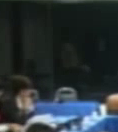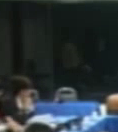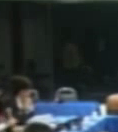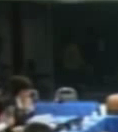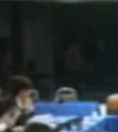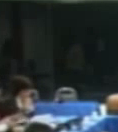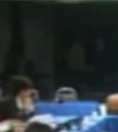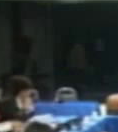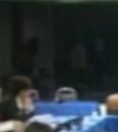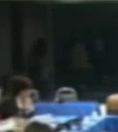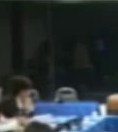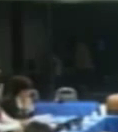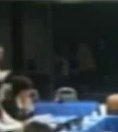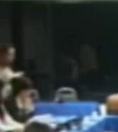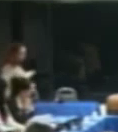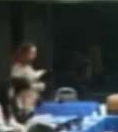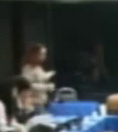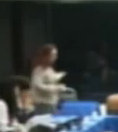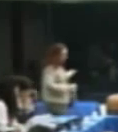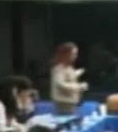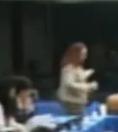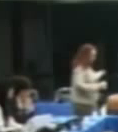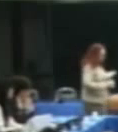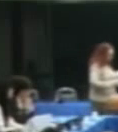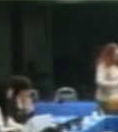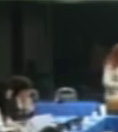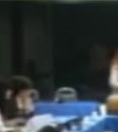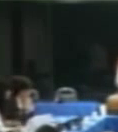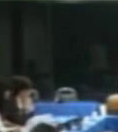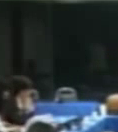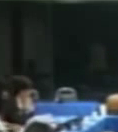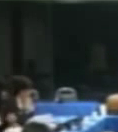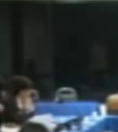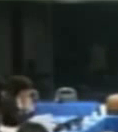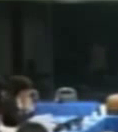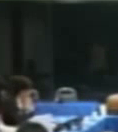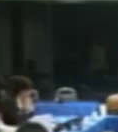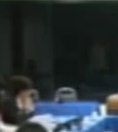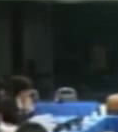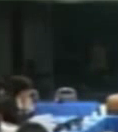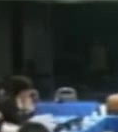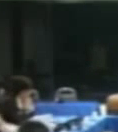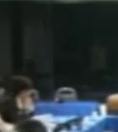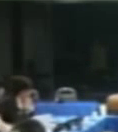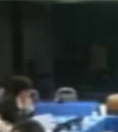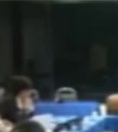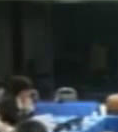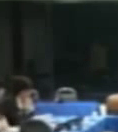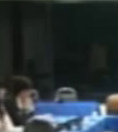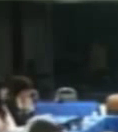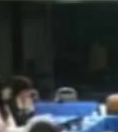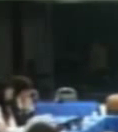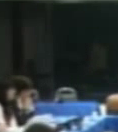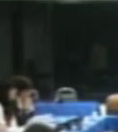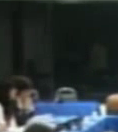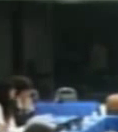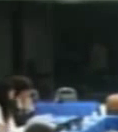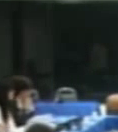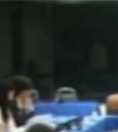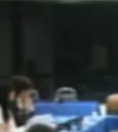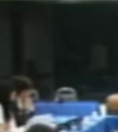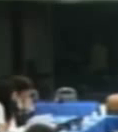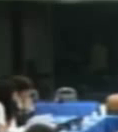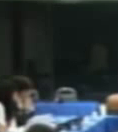Perú. Saludamos a la comisionada Rosemarie Antoine, que también se incorpora a la